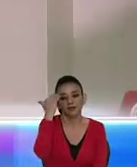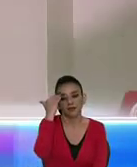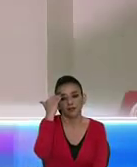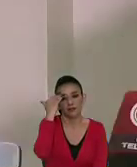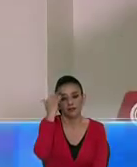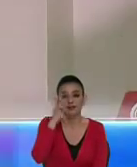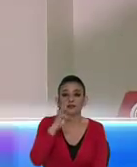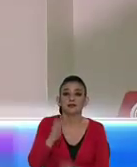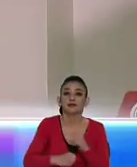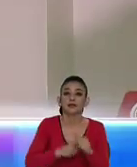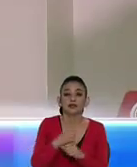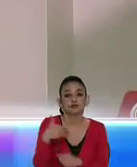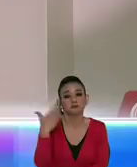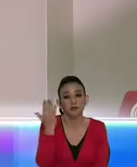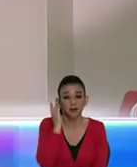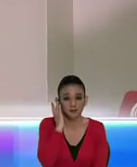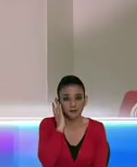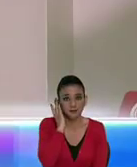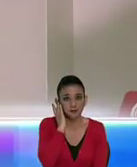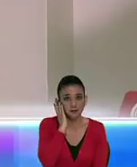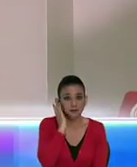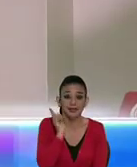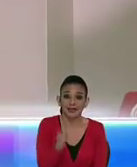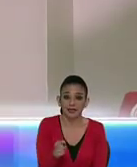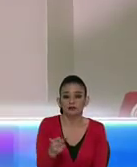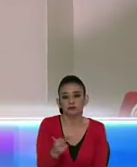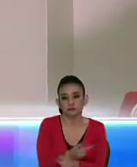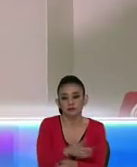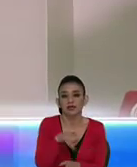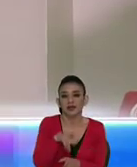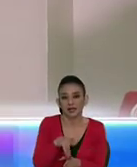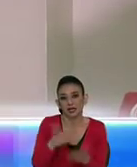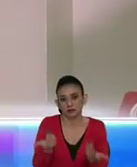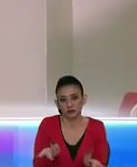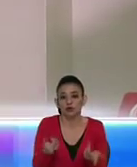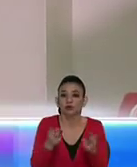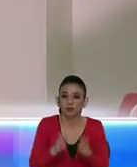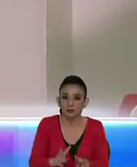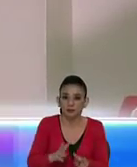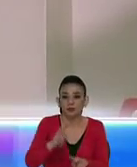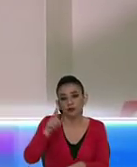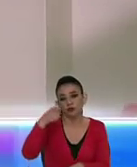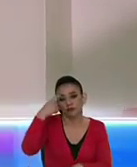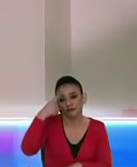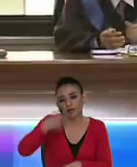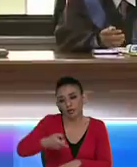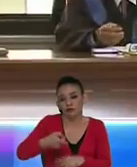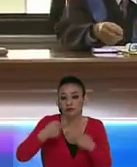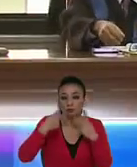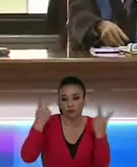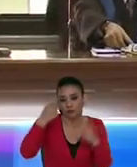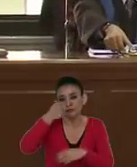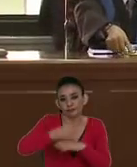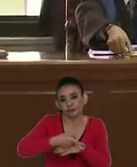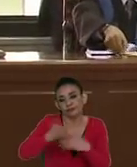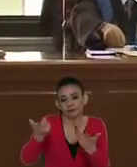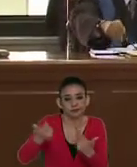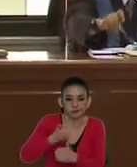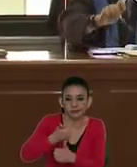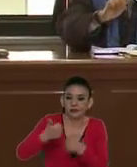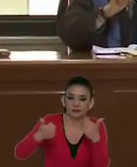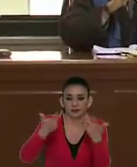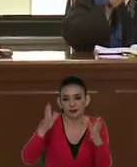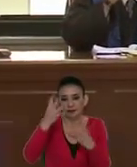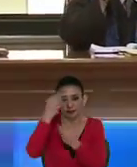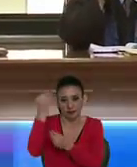años. Y entonces ellos están corriendo un riesgo y desobedeciendo también una disposición de la autoridad pública. El tribunal, integrado por los jueces Javier